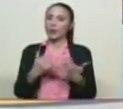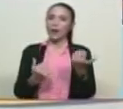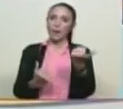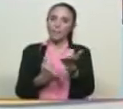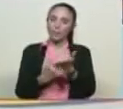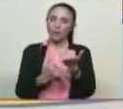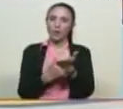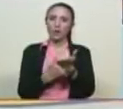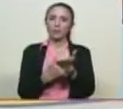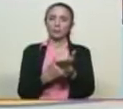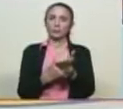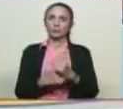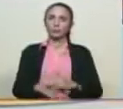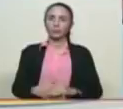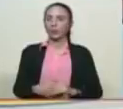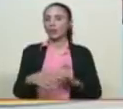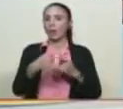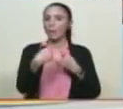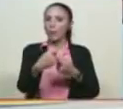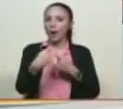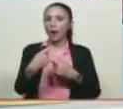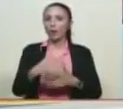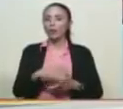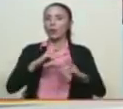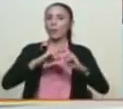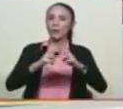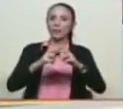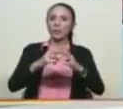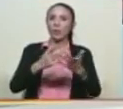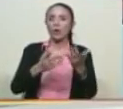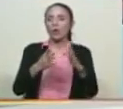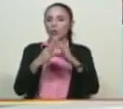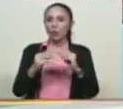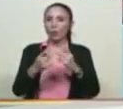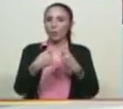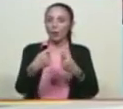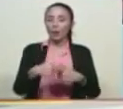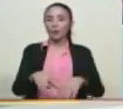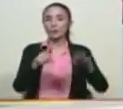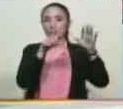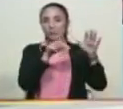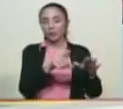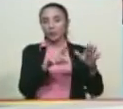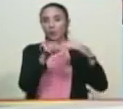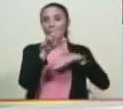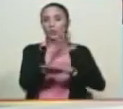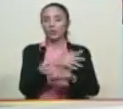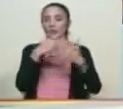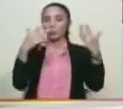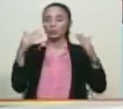las cuentas de los fideicomisos de las prestaciones sociales de